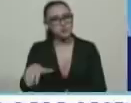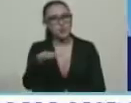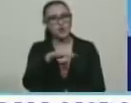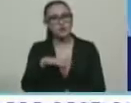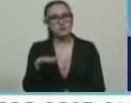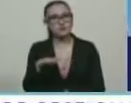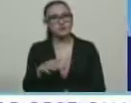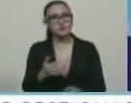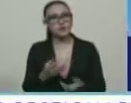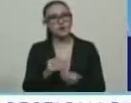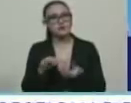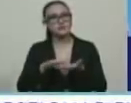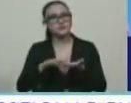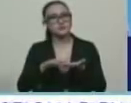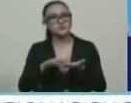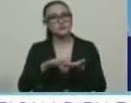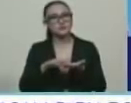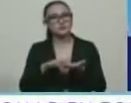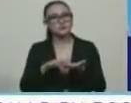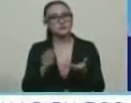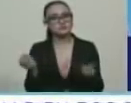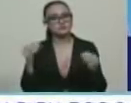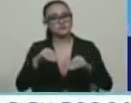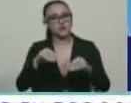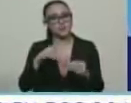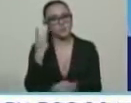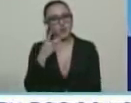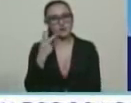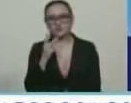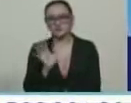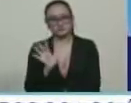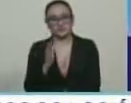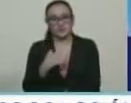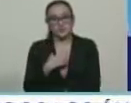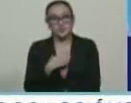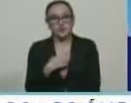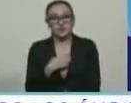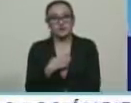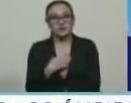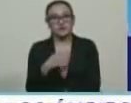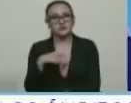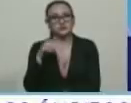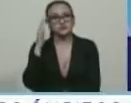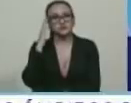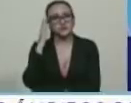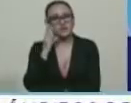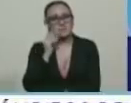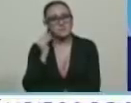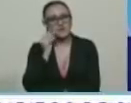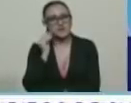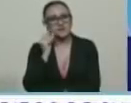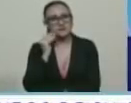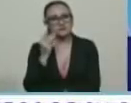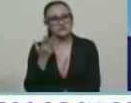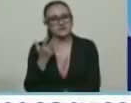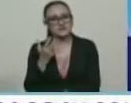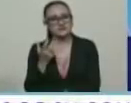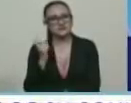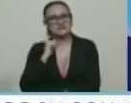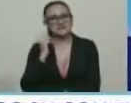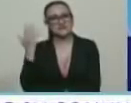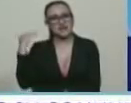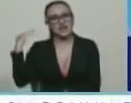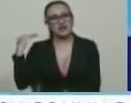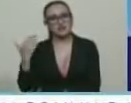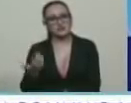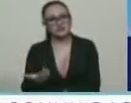para resolver desacuerdos políticos. Eso se sabe con las experiencias amargas del pasado.